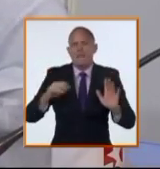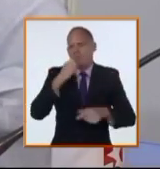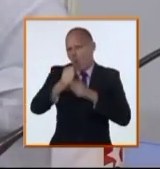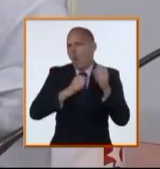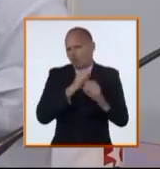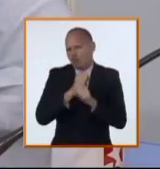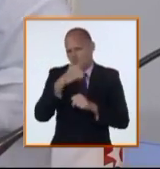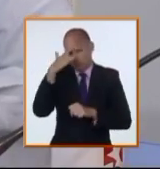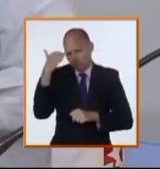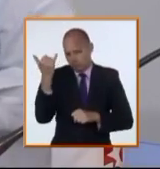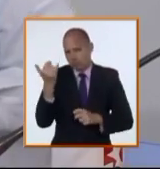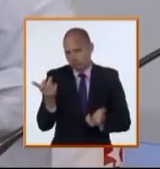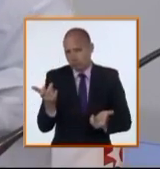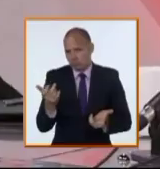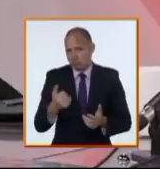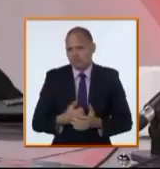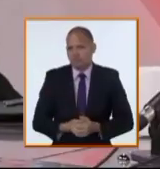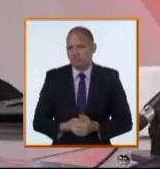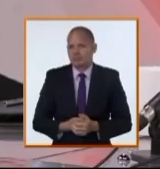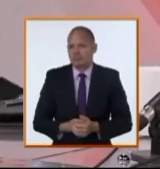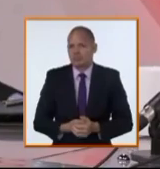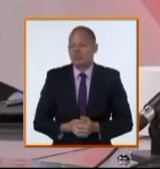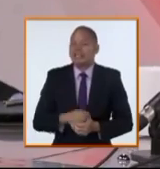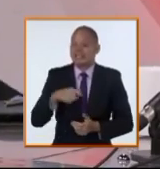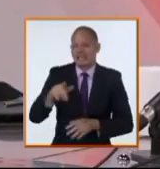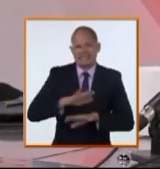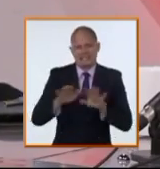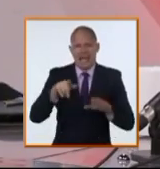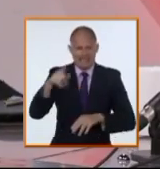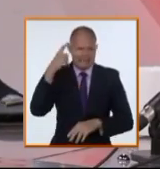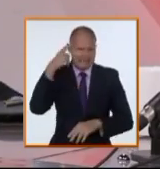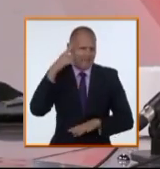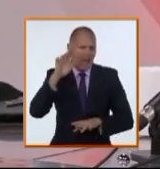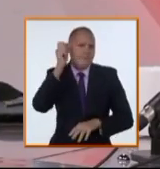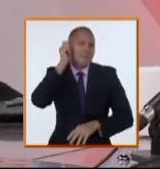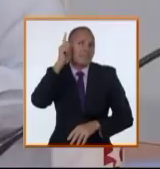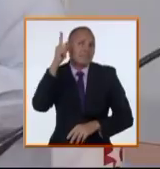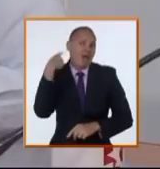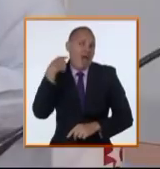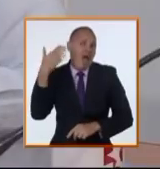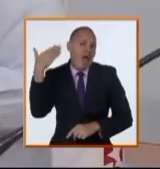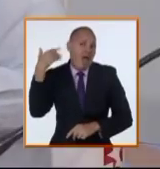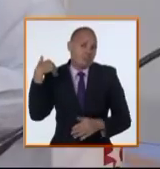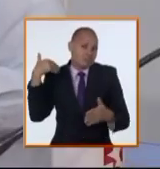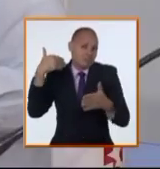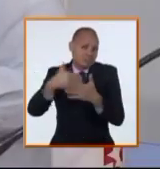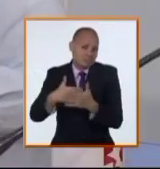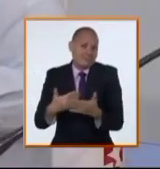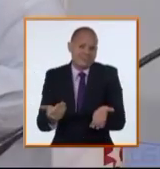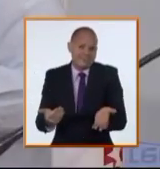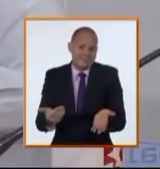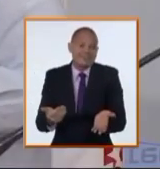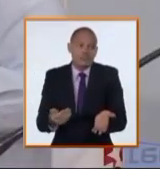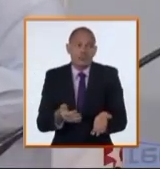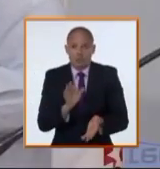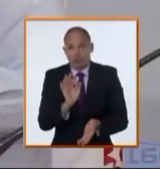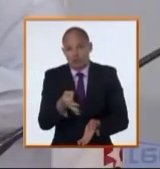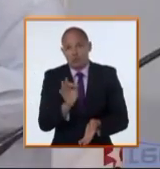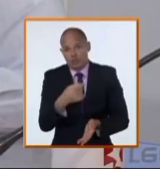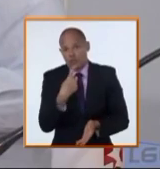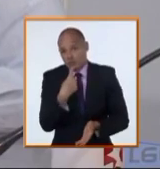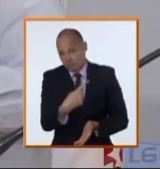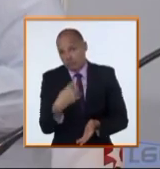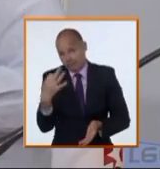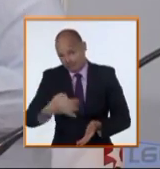el despliegue de estas tecnologías acumulada exactamente ese enojado que poseen nuestros trabajadores en el procesamiento